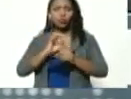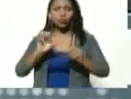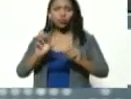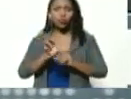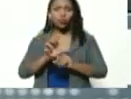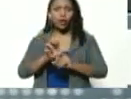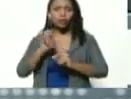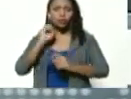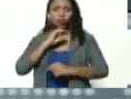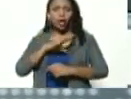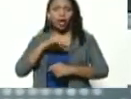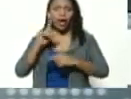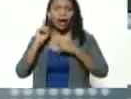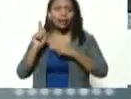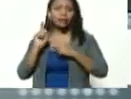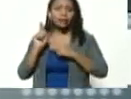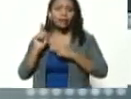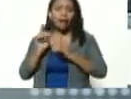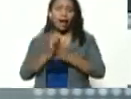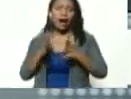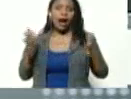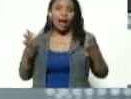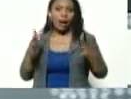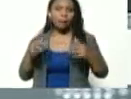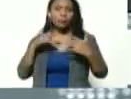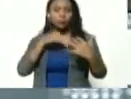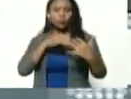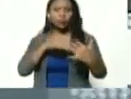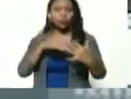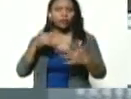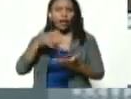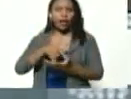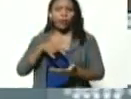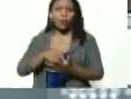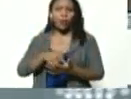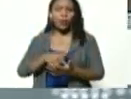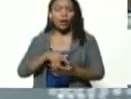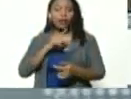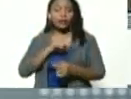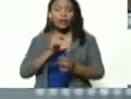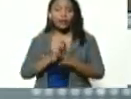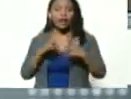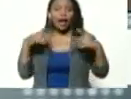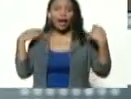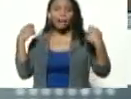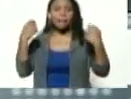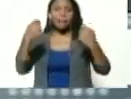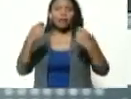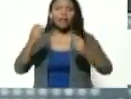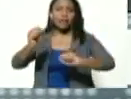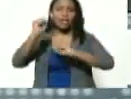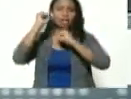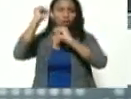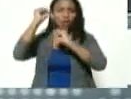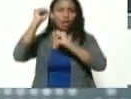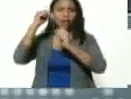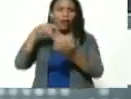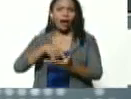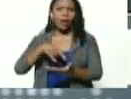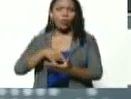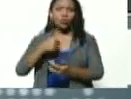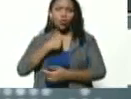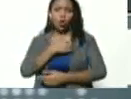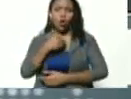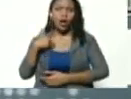histórica, de esta gran batalla de Carabobo, que más que una batalla fue una gran campaña y una gran victoria de Carabobo. Yo quisiera